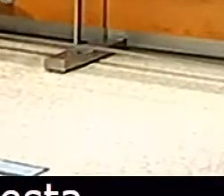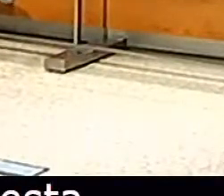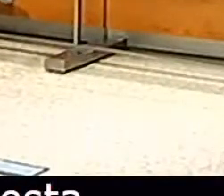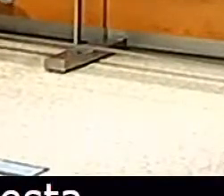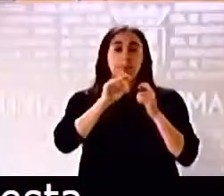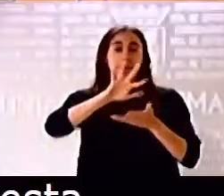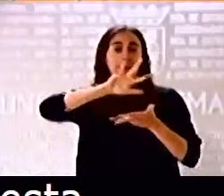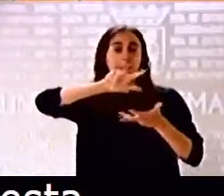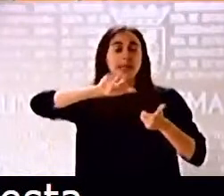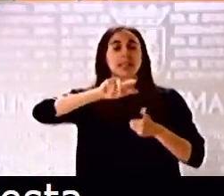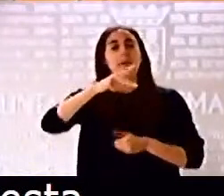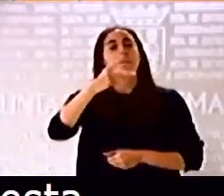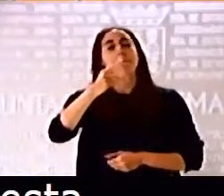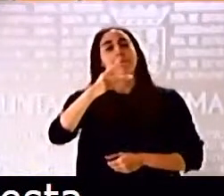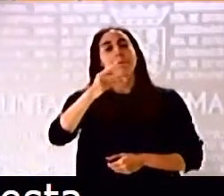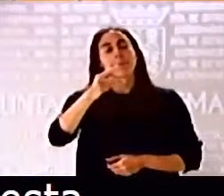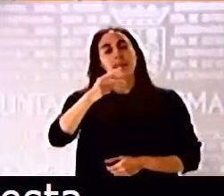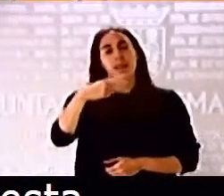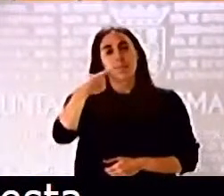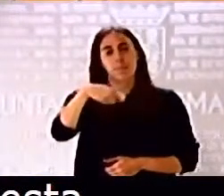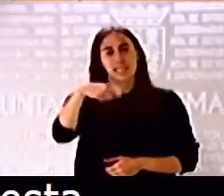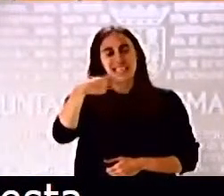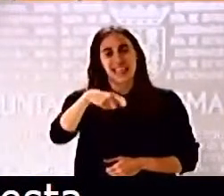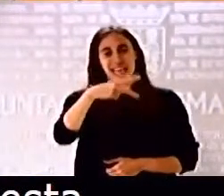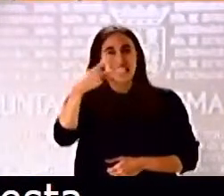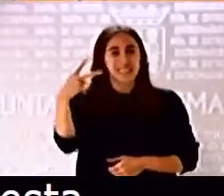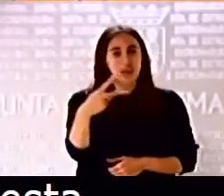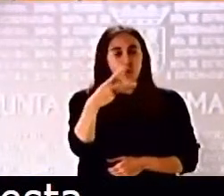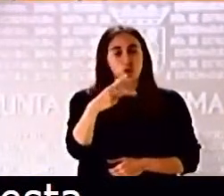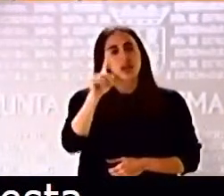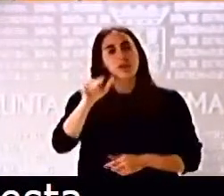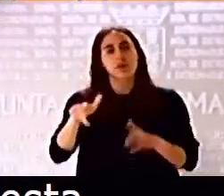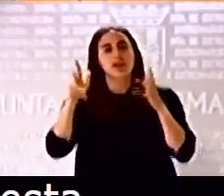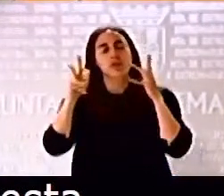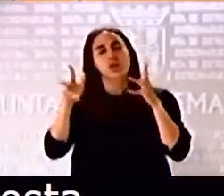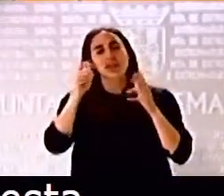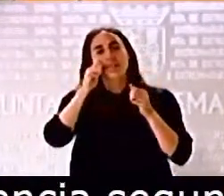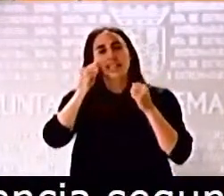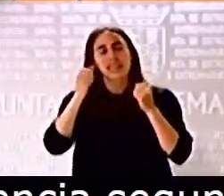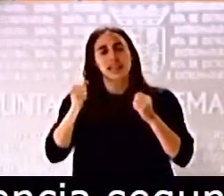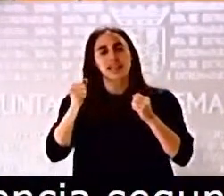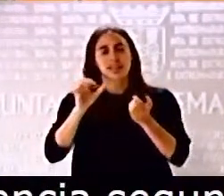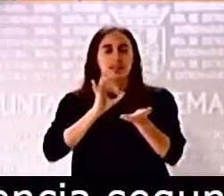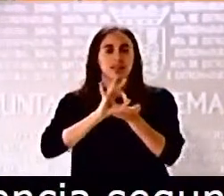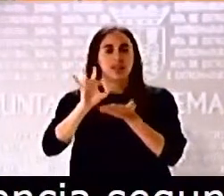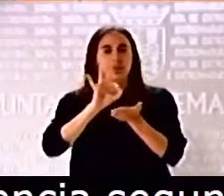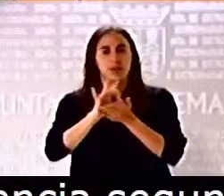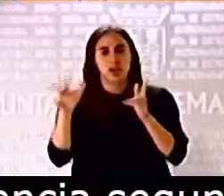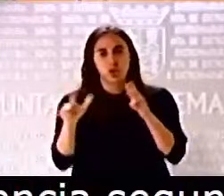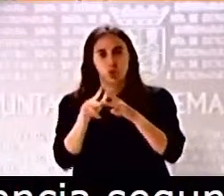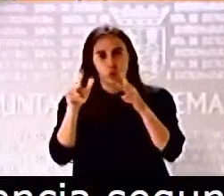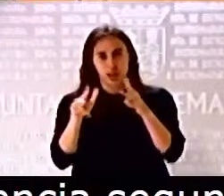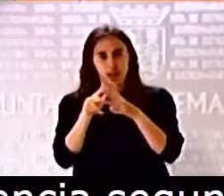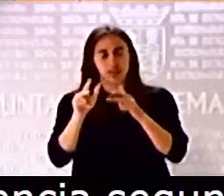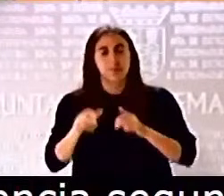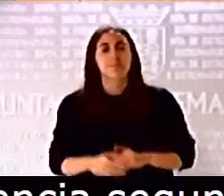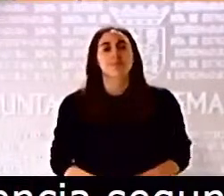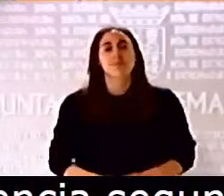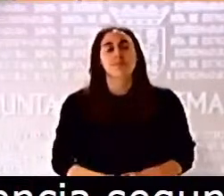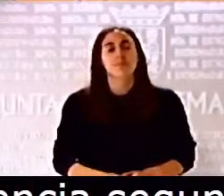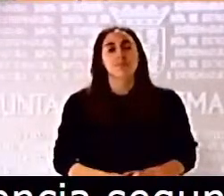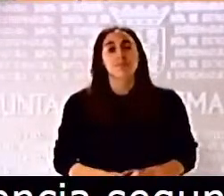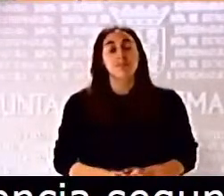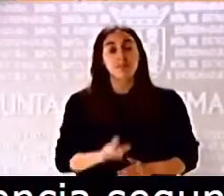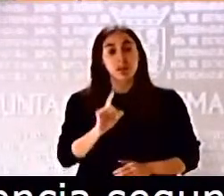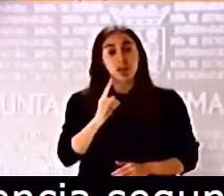de la Vicepresidencia Segunda y Consejería de Sanidad y Servicios Sociales.